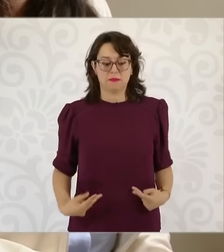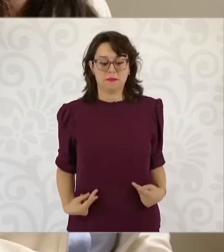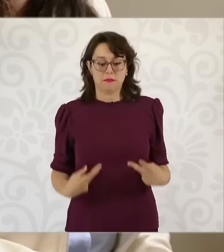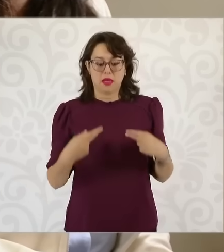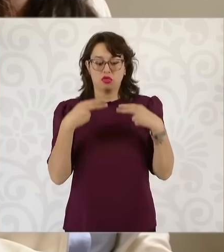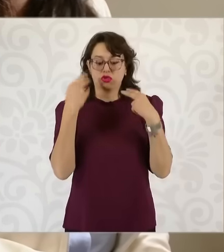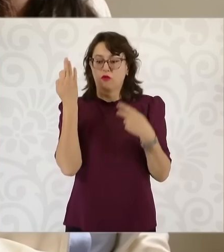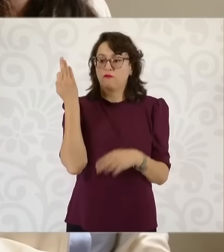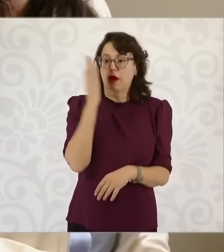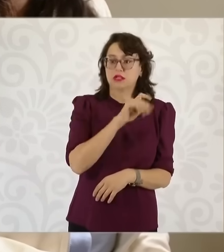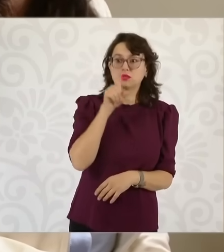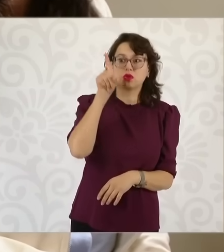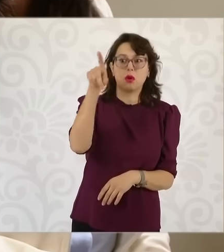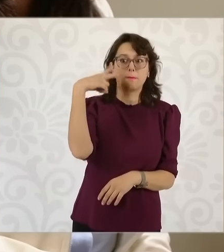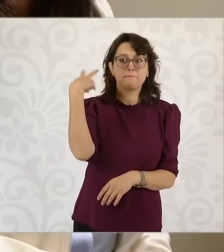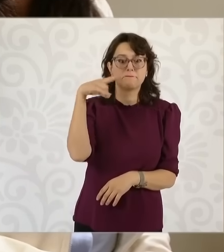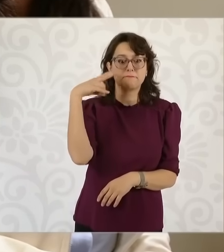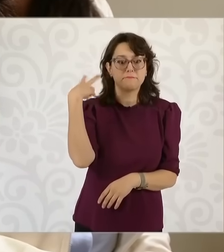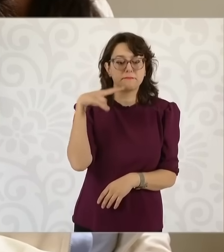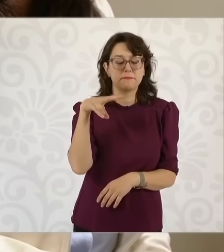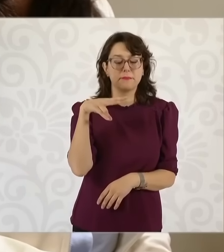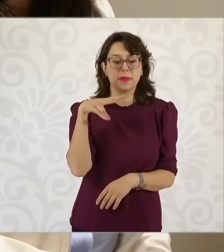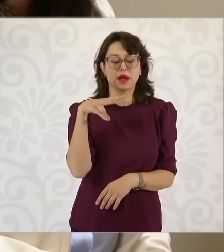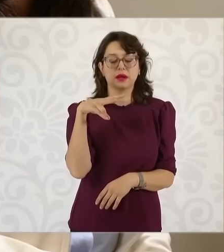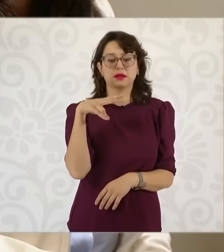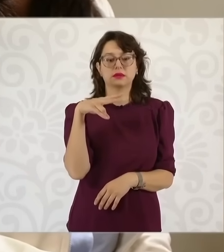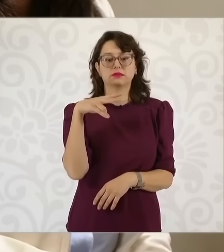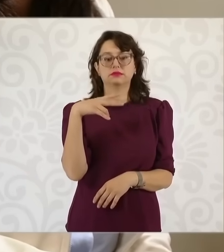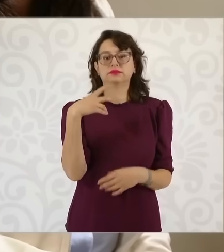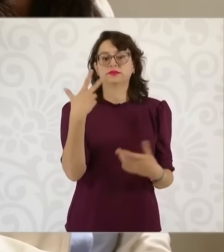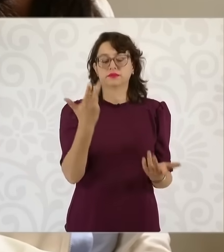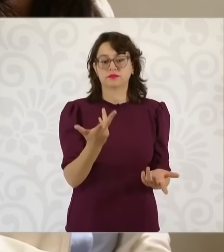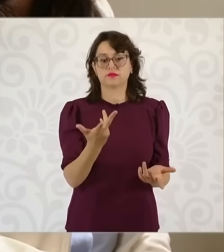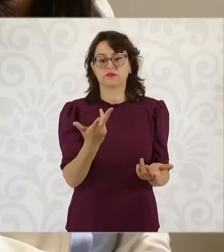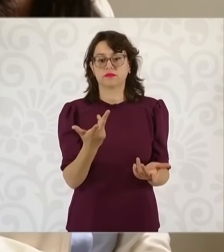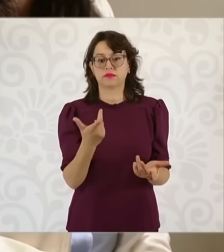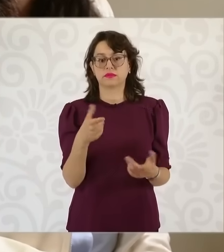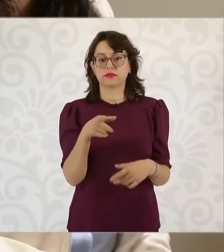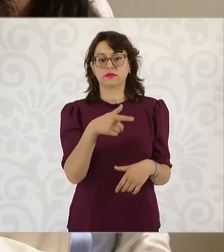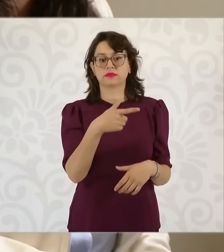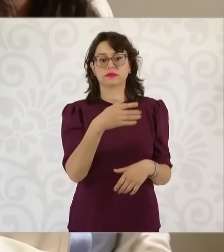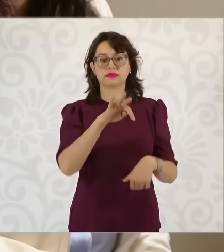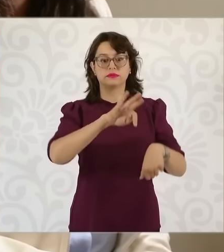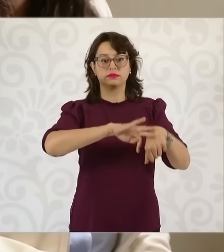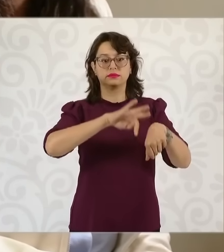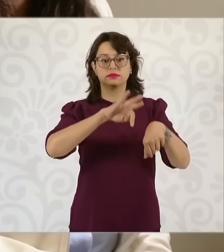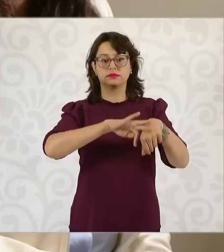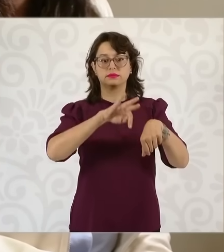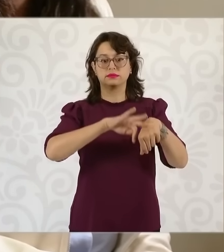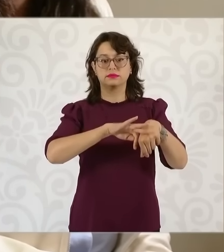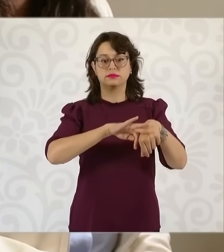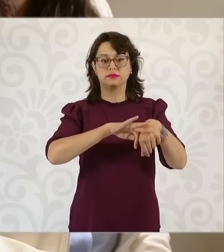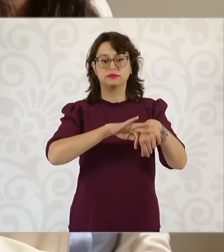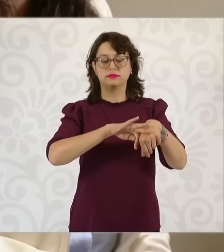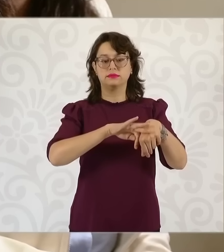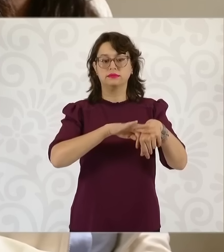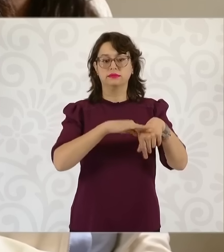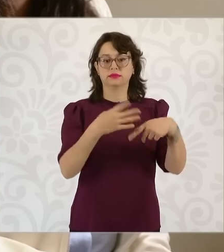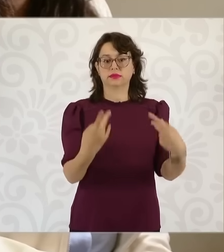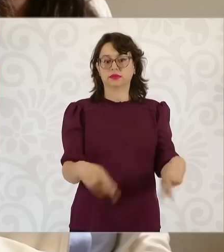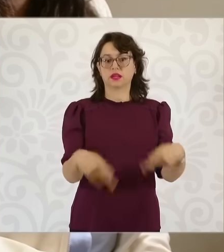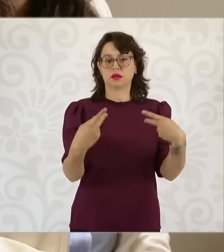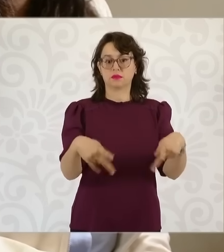Veracruz, particularmente de ciclofosfamida, vendido por parte de una farmacéutica, Flexafarm, al